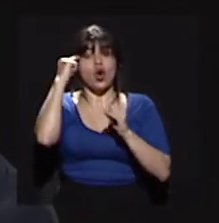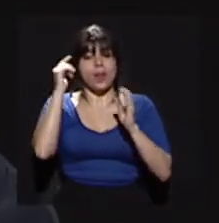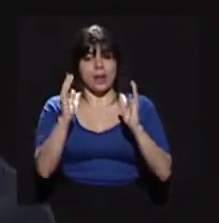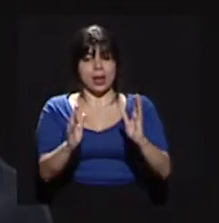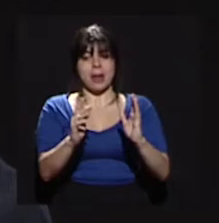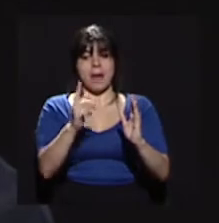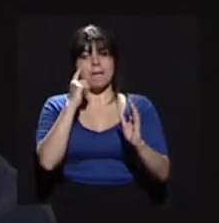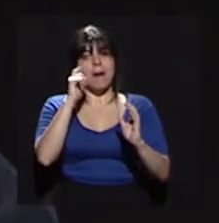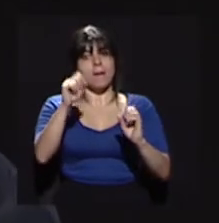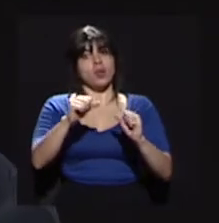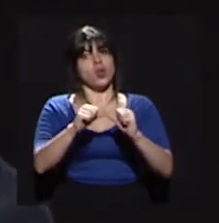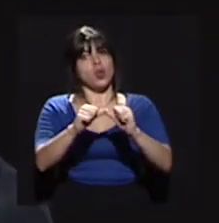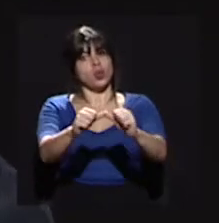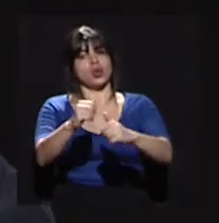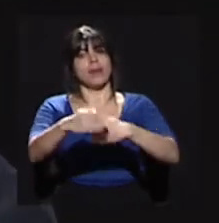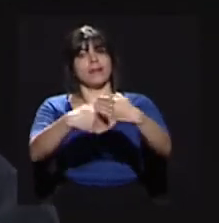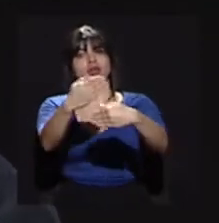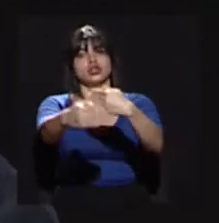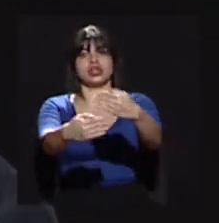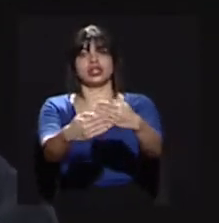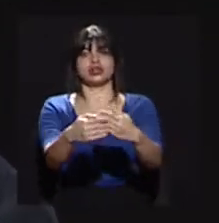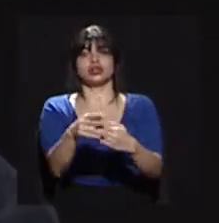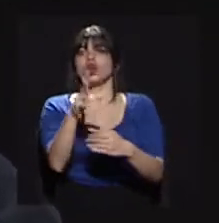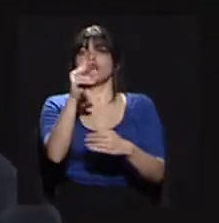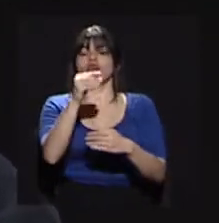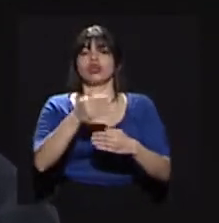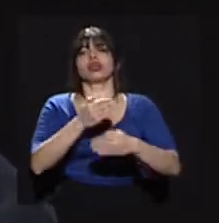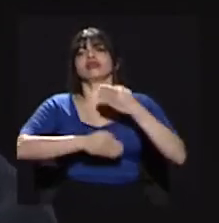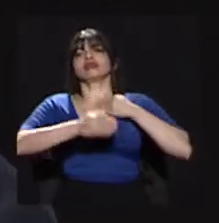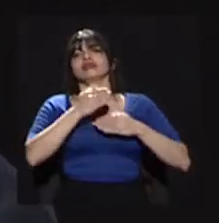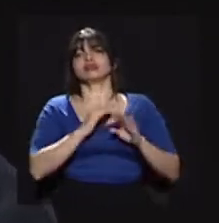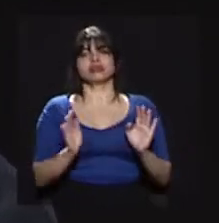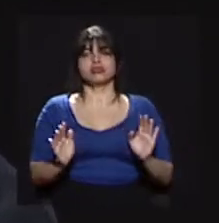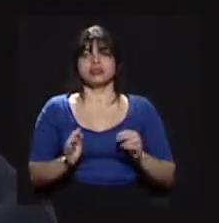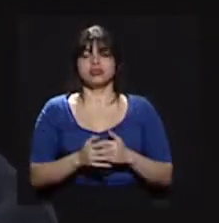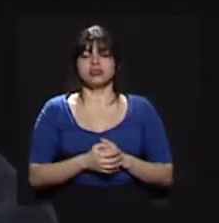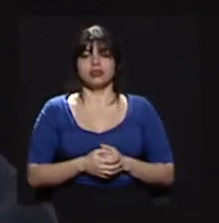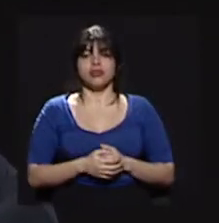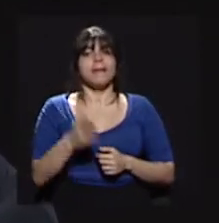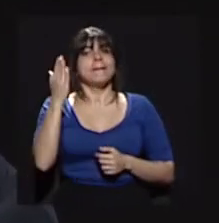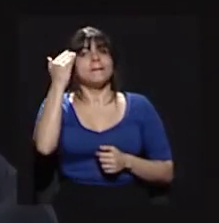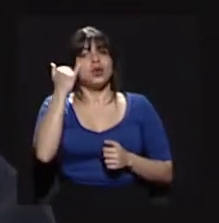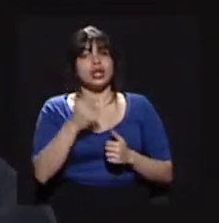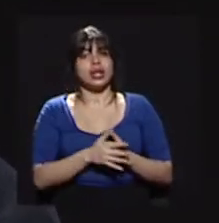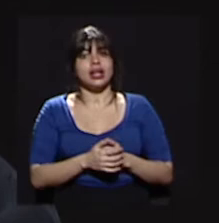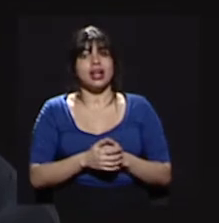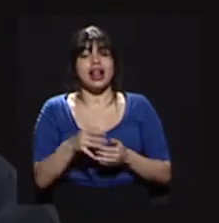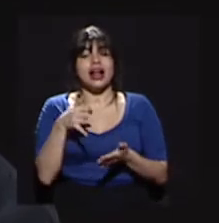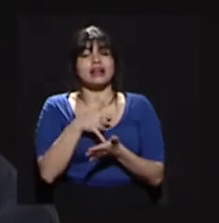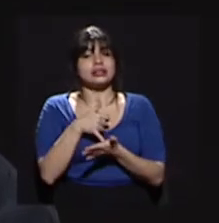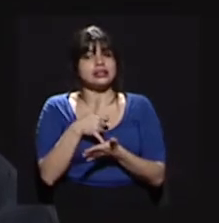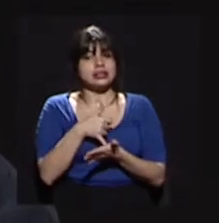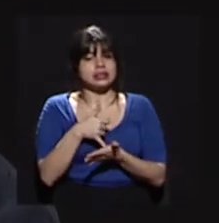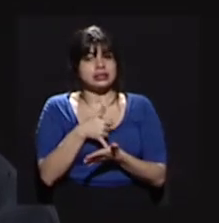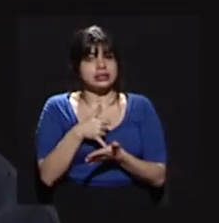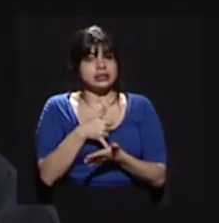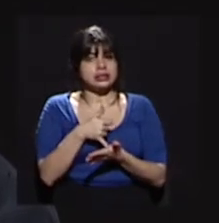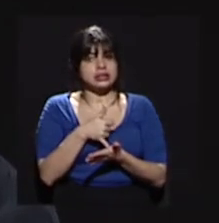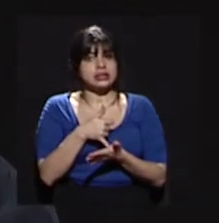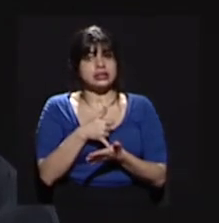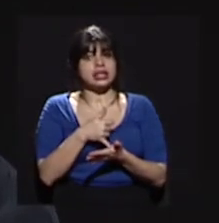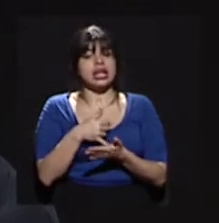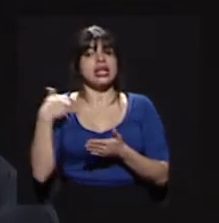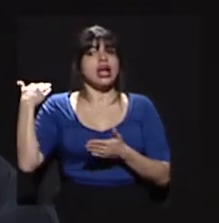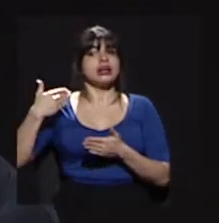tales que para continuar con ese proceso y que no se retrotraiga porque la fragilidad con que